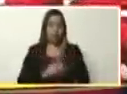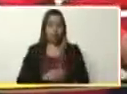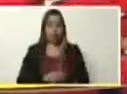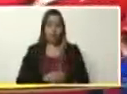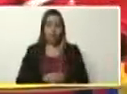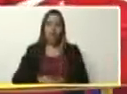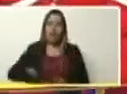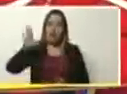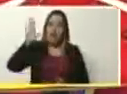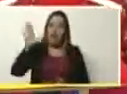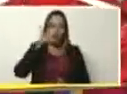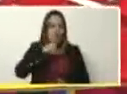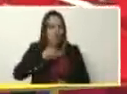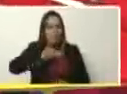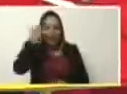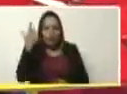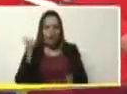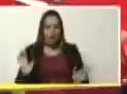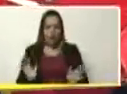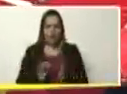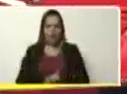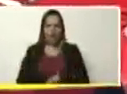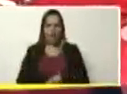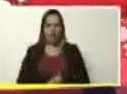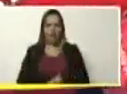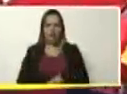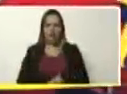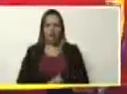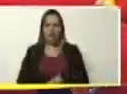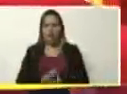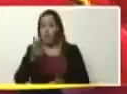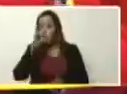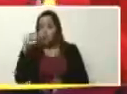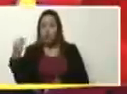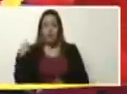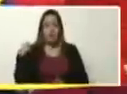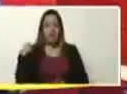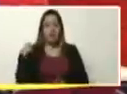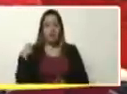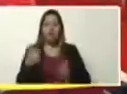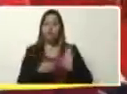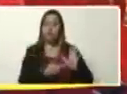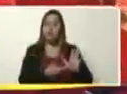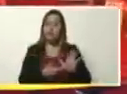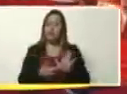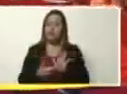Levanten la mano sin pena. Los que no están informados, mira.